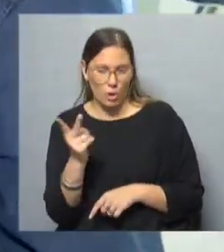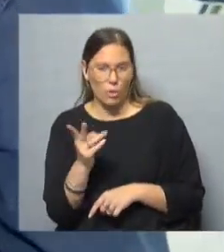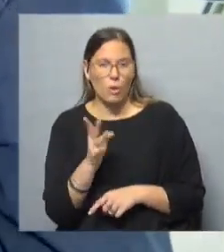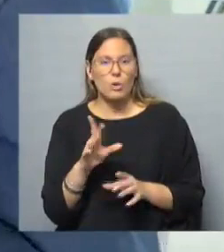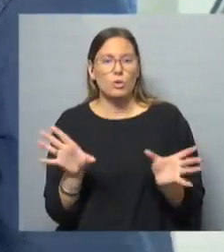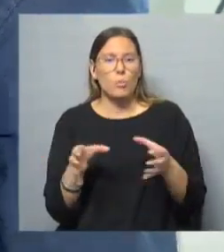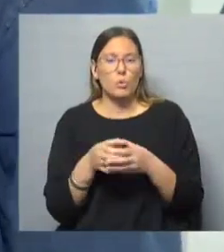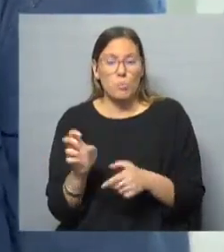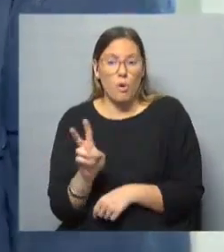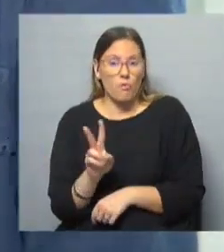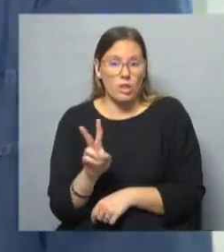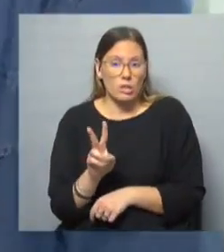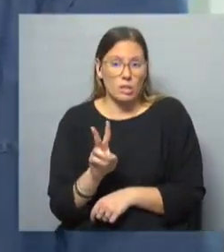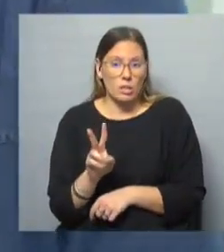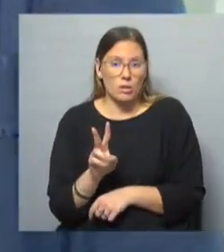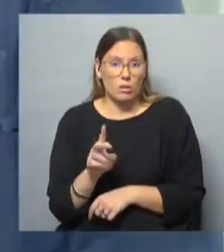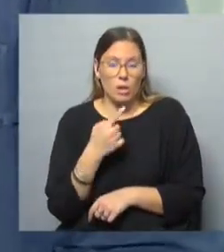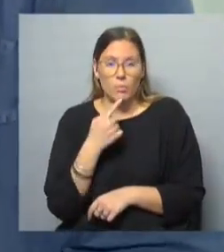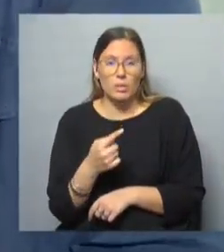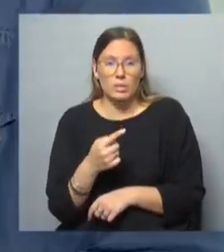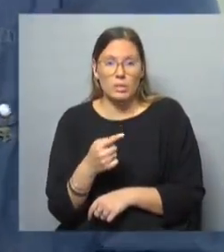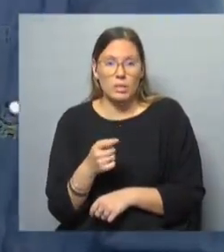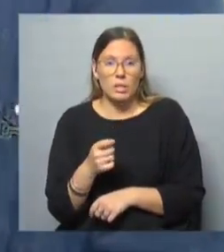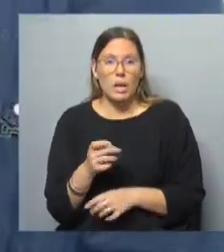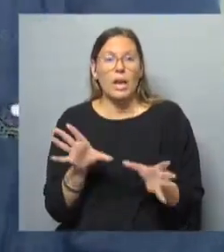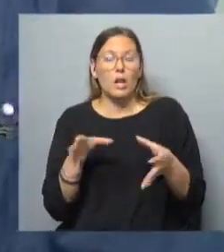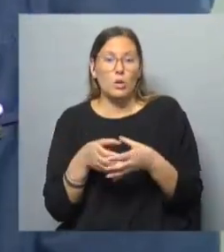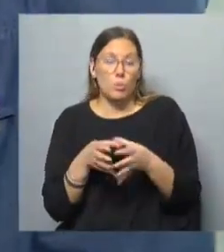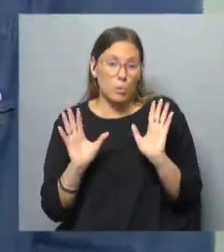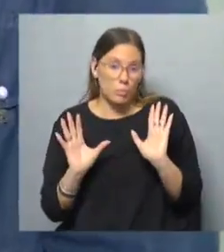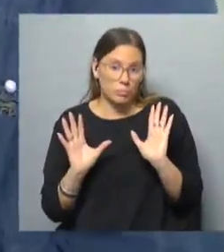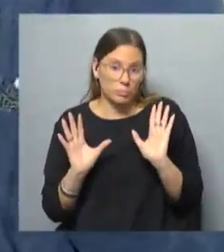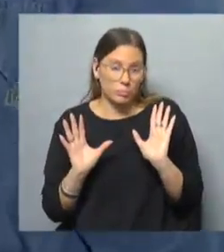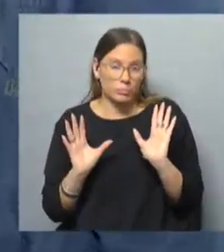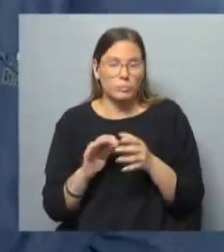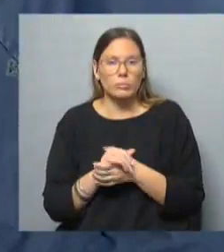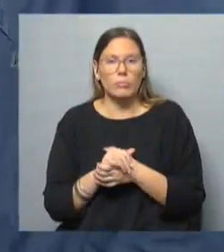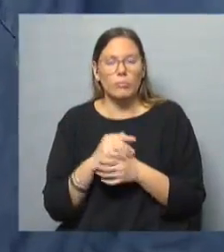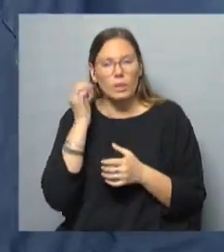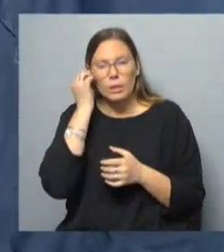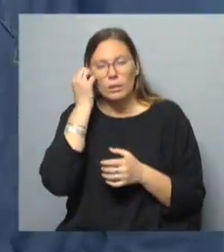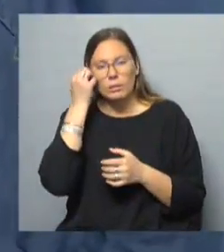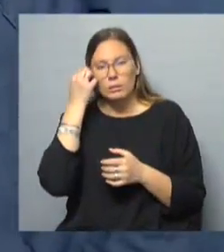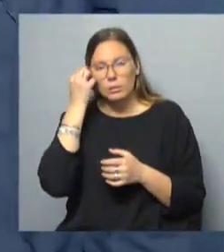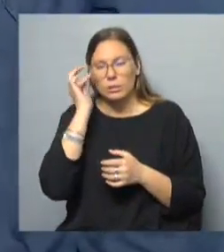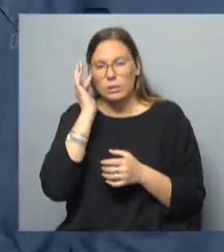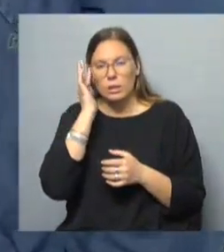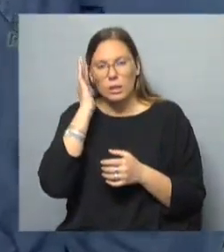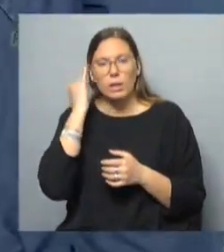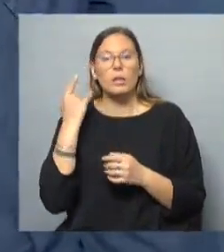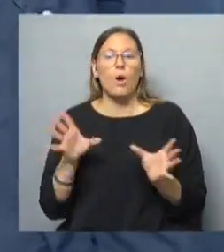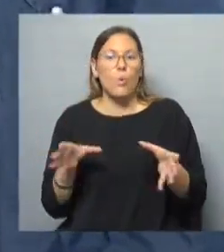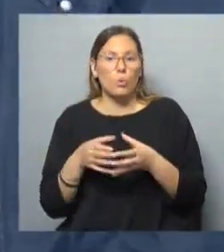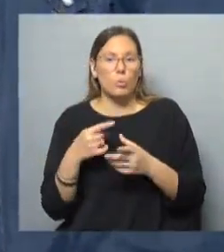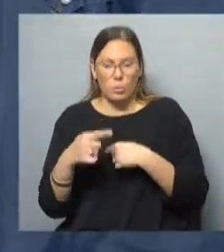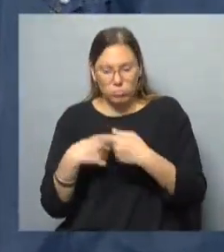Somos 22, le vamos a decir a Alonso que nos tenga... El Dream Team. No, pero realmente sí, y ha funcionado como un equipo y